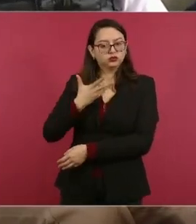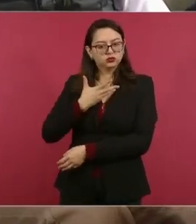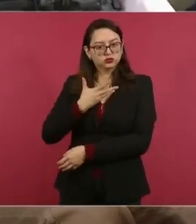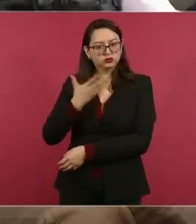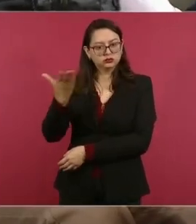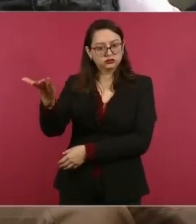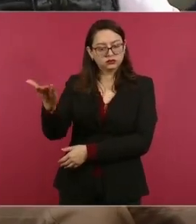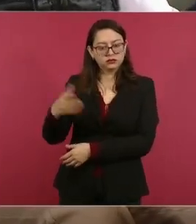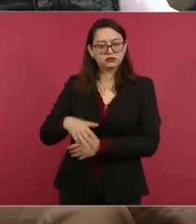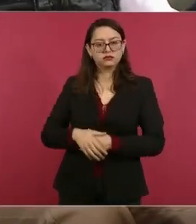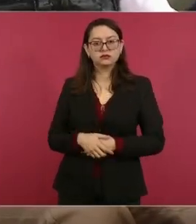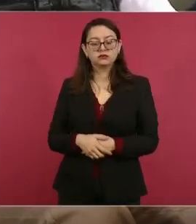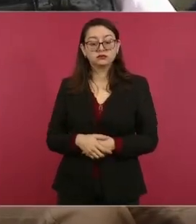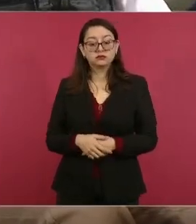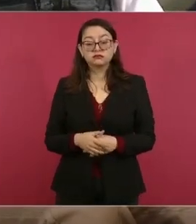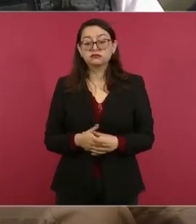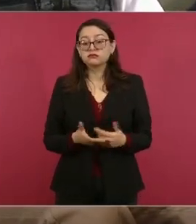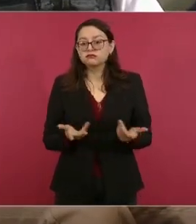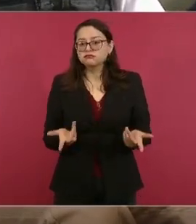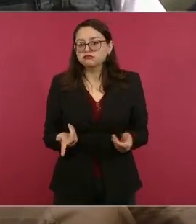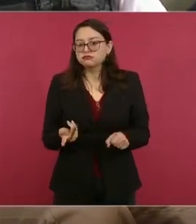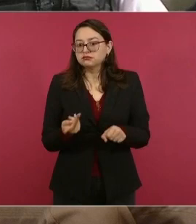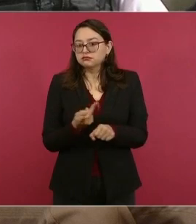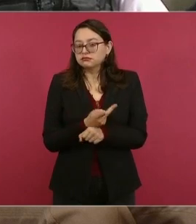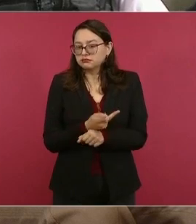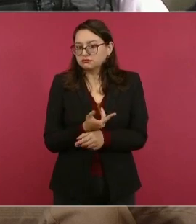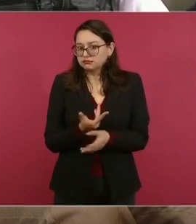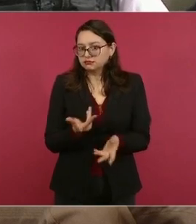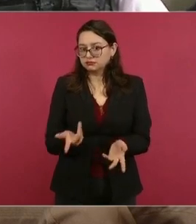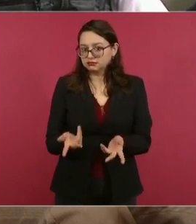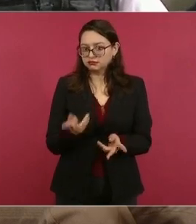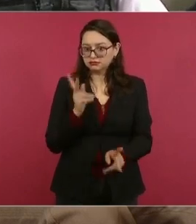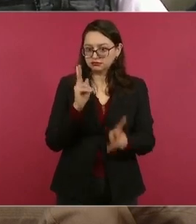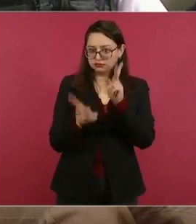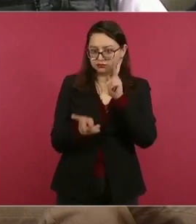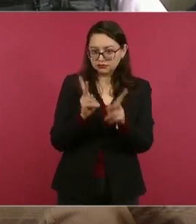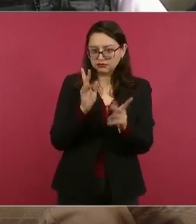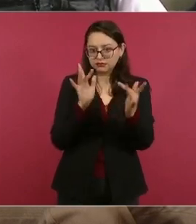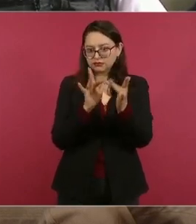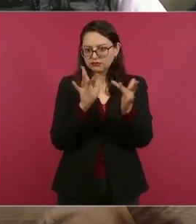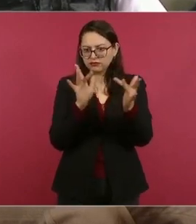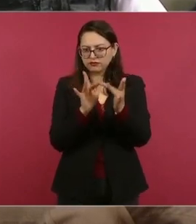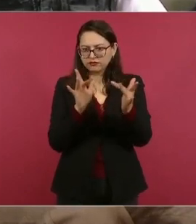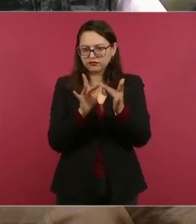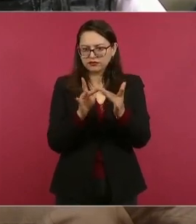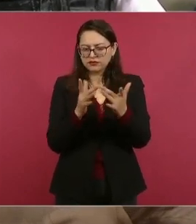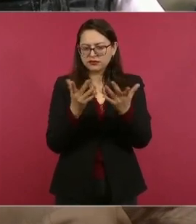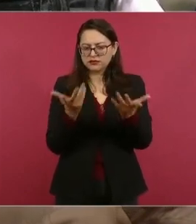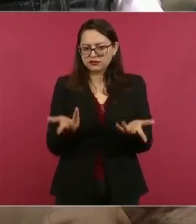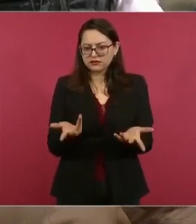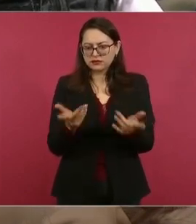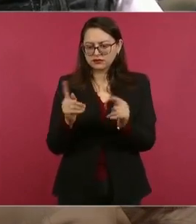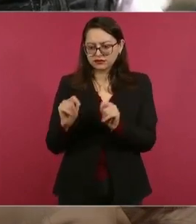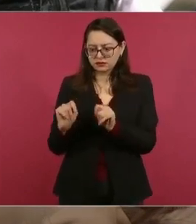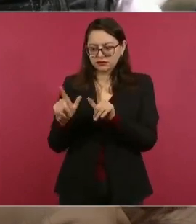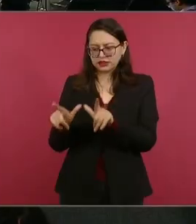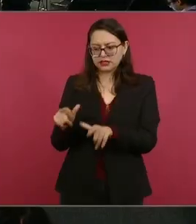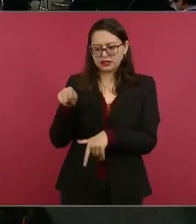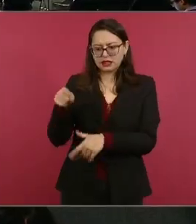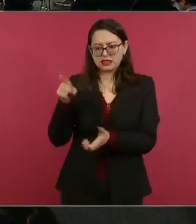acercamiento, algún diálogo para recuperar esa estación por parte de los